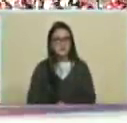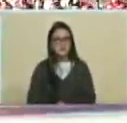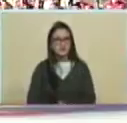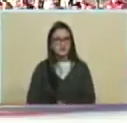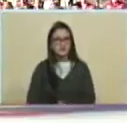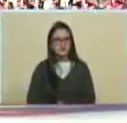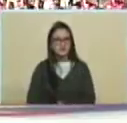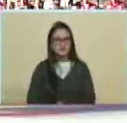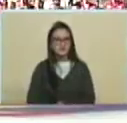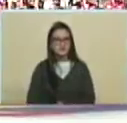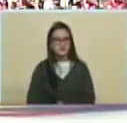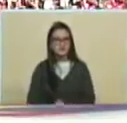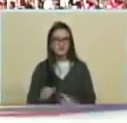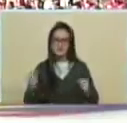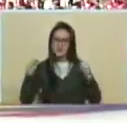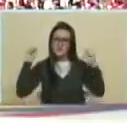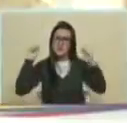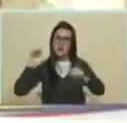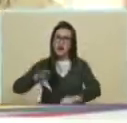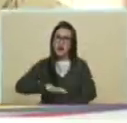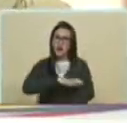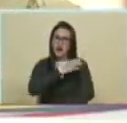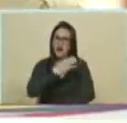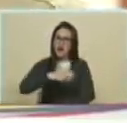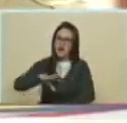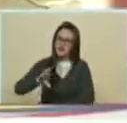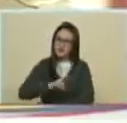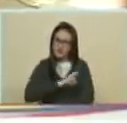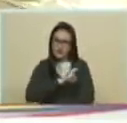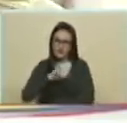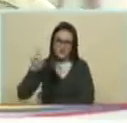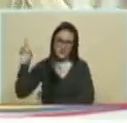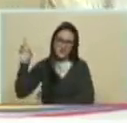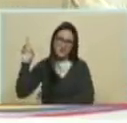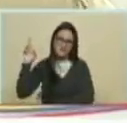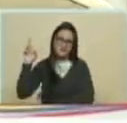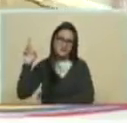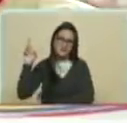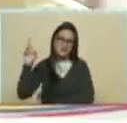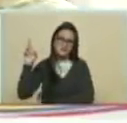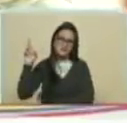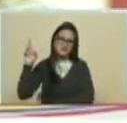¡Que viva el canto rebelde de la patria!